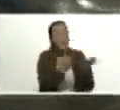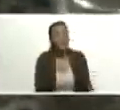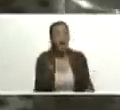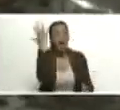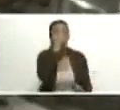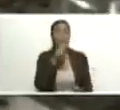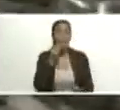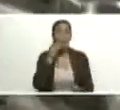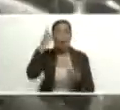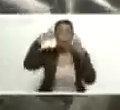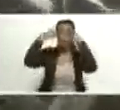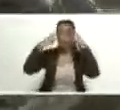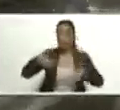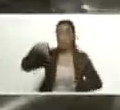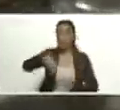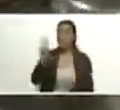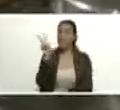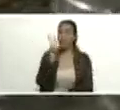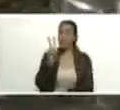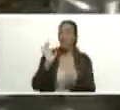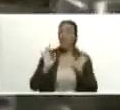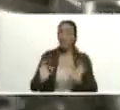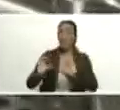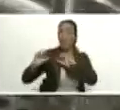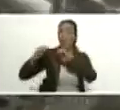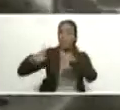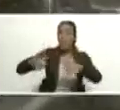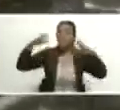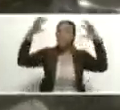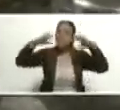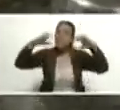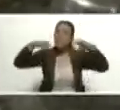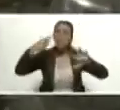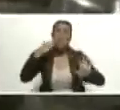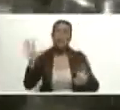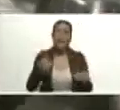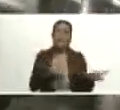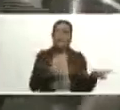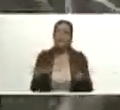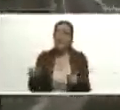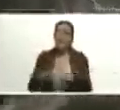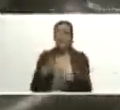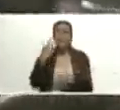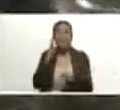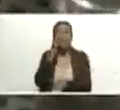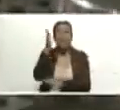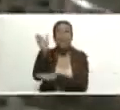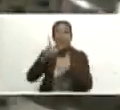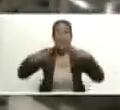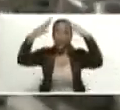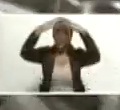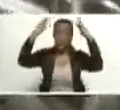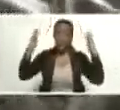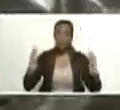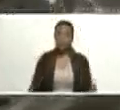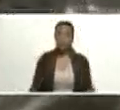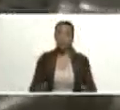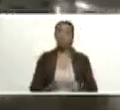juventud profesional de Venezuela. Por aquí empieza a caer ya la lluvia, chicos. Vamos a tener que irnos directo al set.